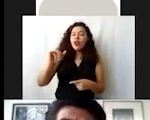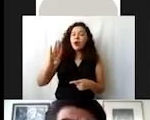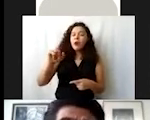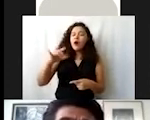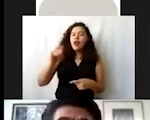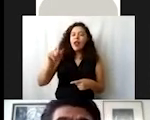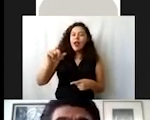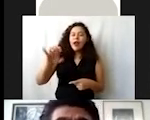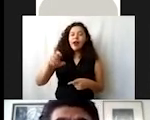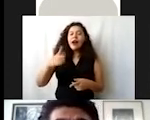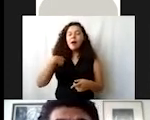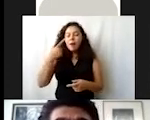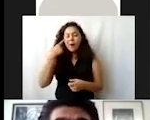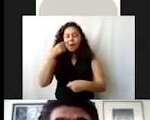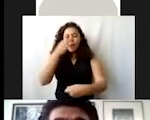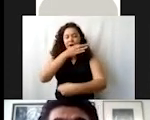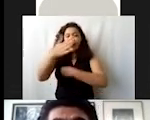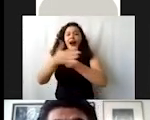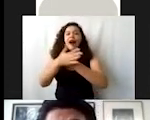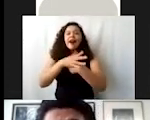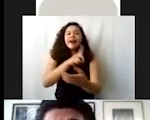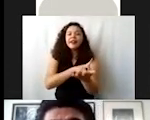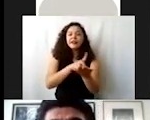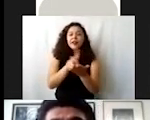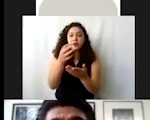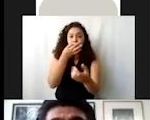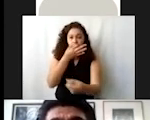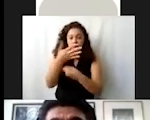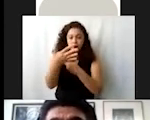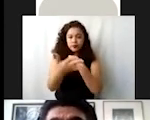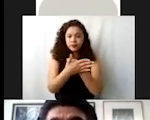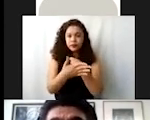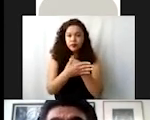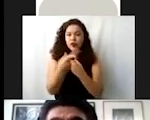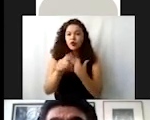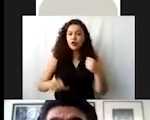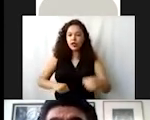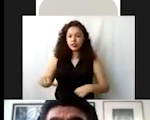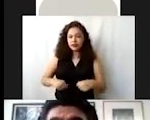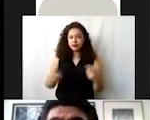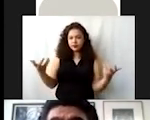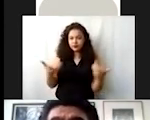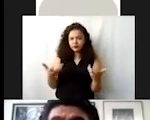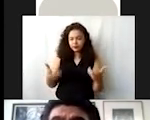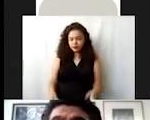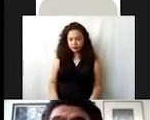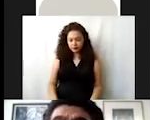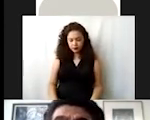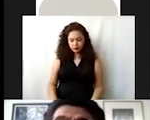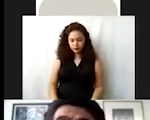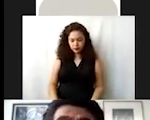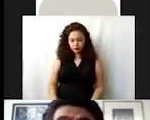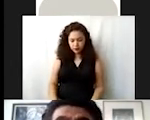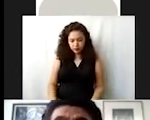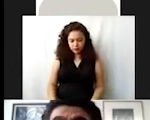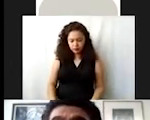a notificar en su domicilio donde lleva a cabo sus actividades, pero no encontraron